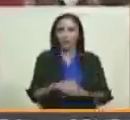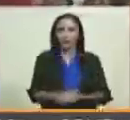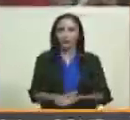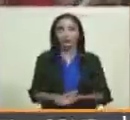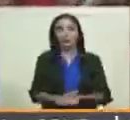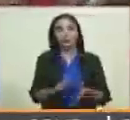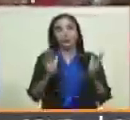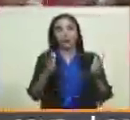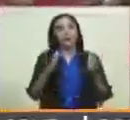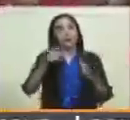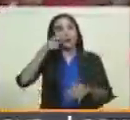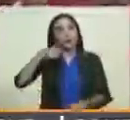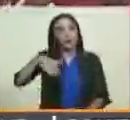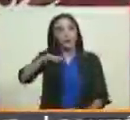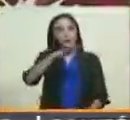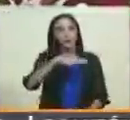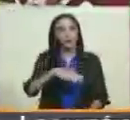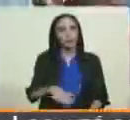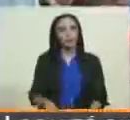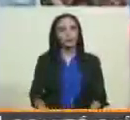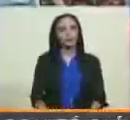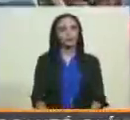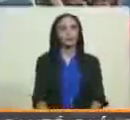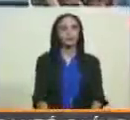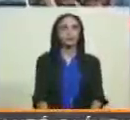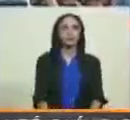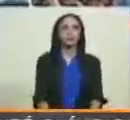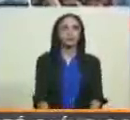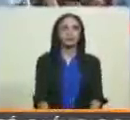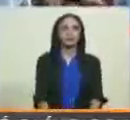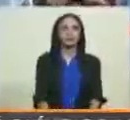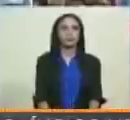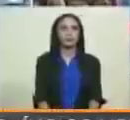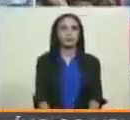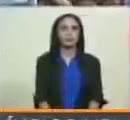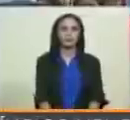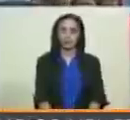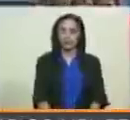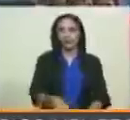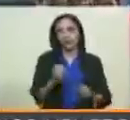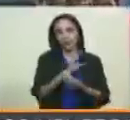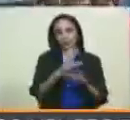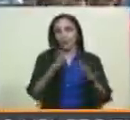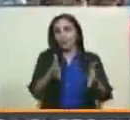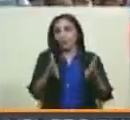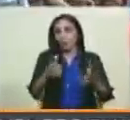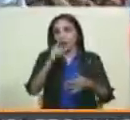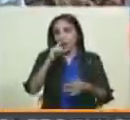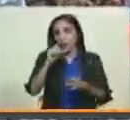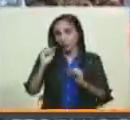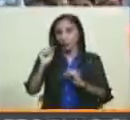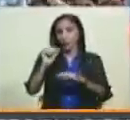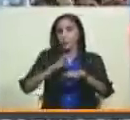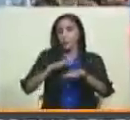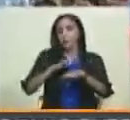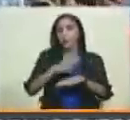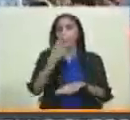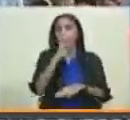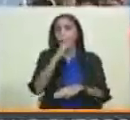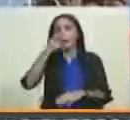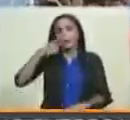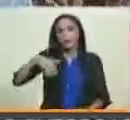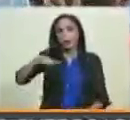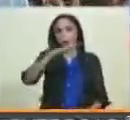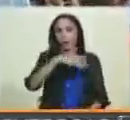Gana el pueblo. Sí, gana Maduro. Porque Maduro es el presidente pueblo. Gana